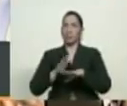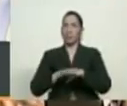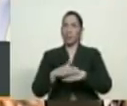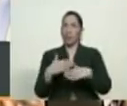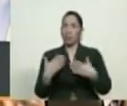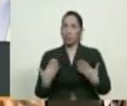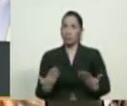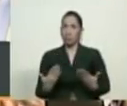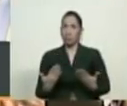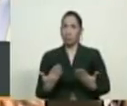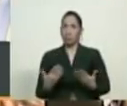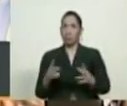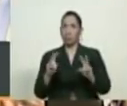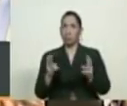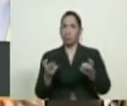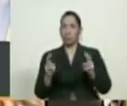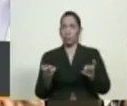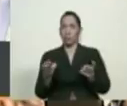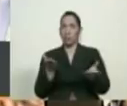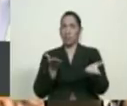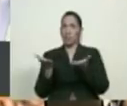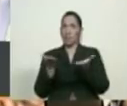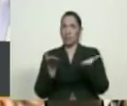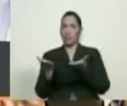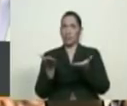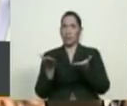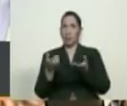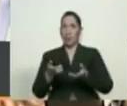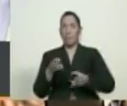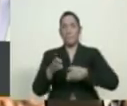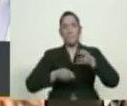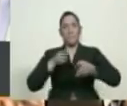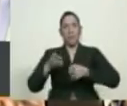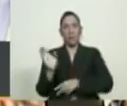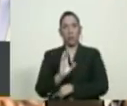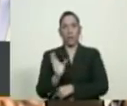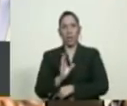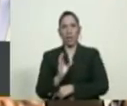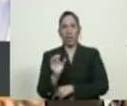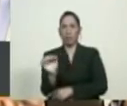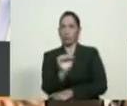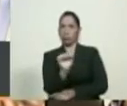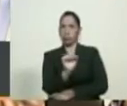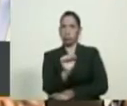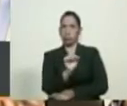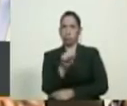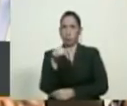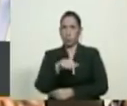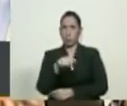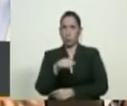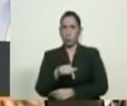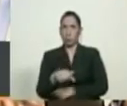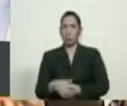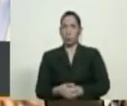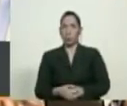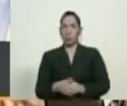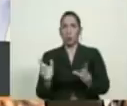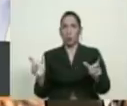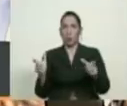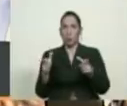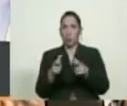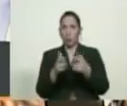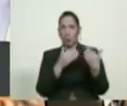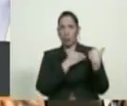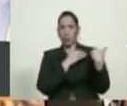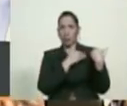caso del tema servicios, pero Metro de Caracas y transporte público? Hoy estaba pautada también una reunión con